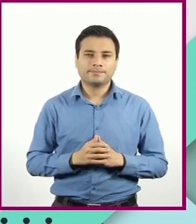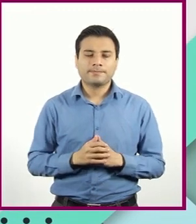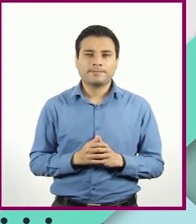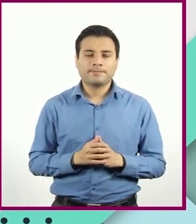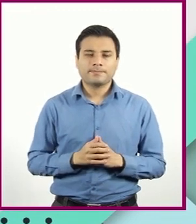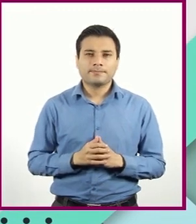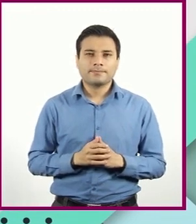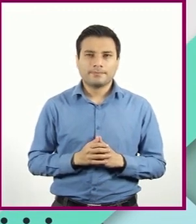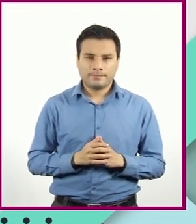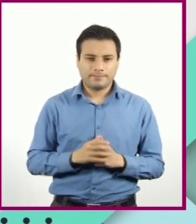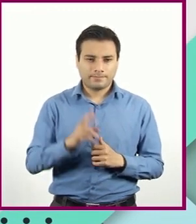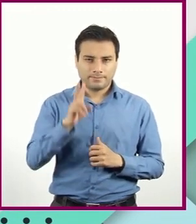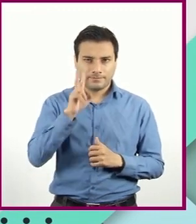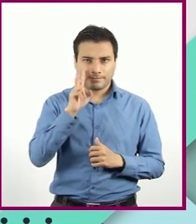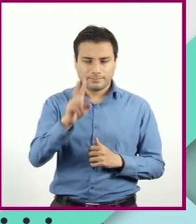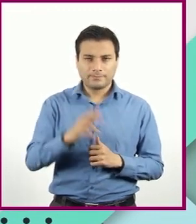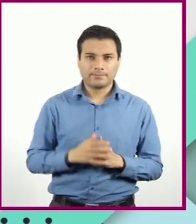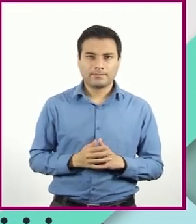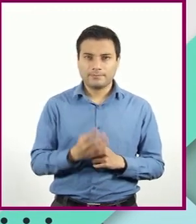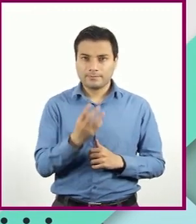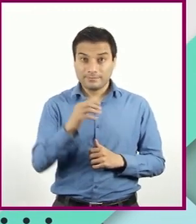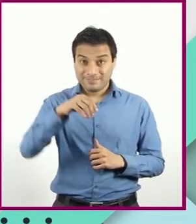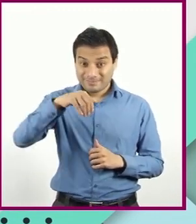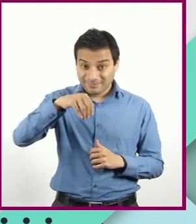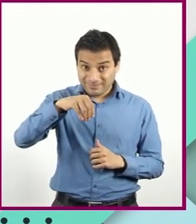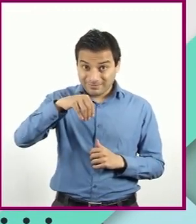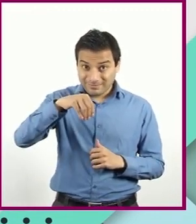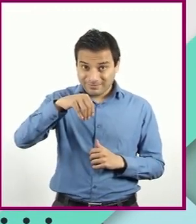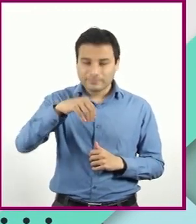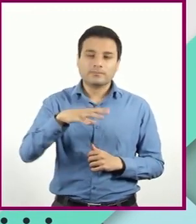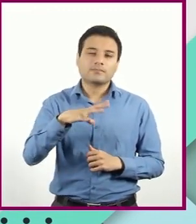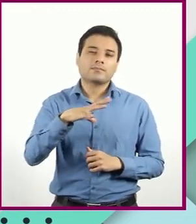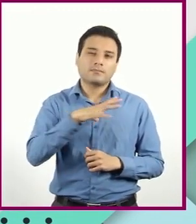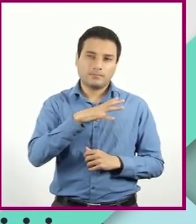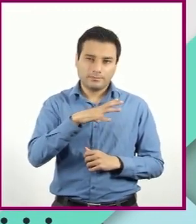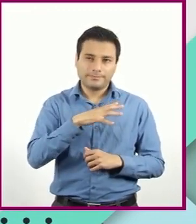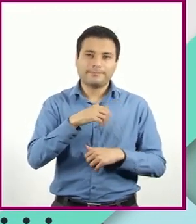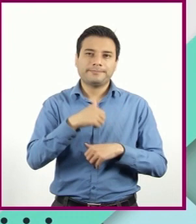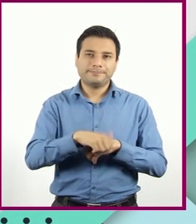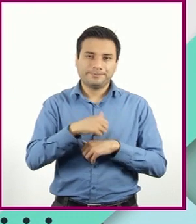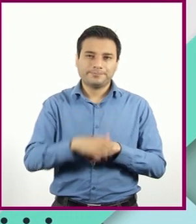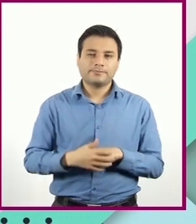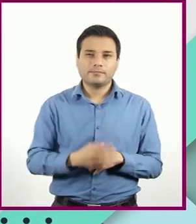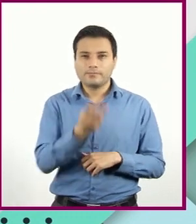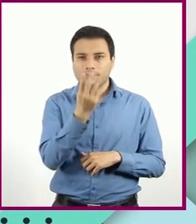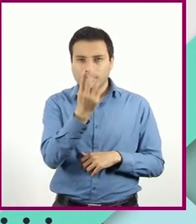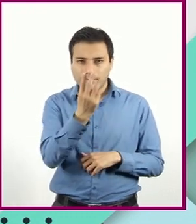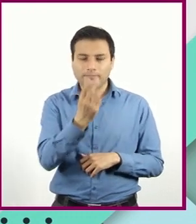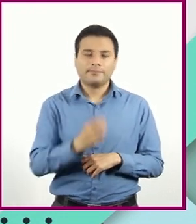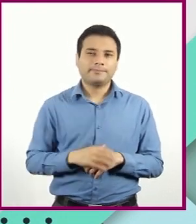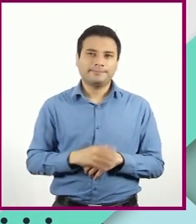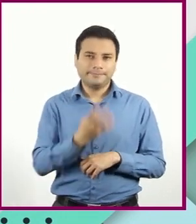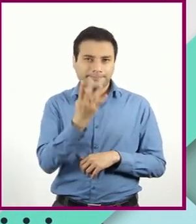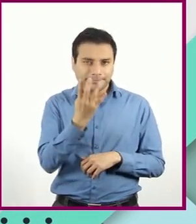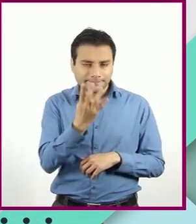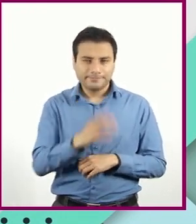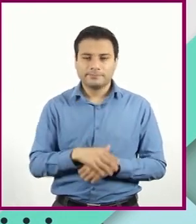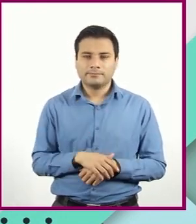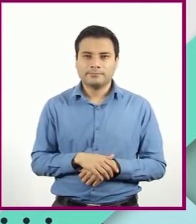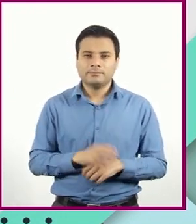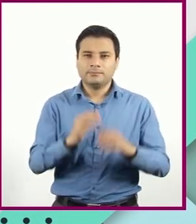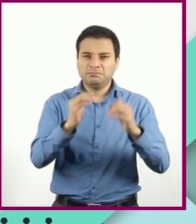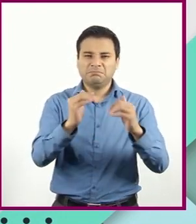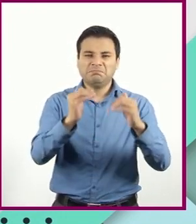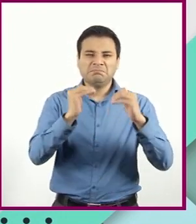que la incógnita m aún está siendo afectada por los números 4 y 3. El